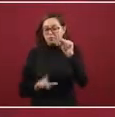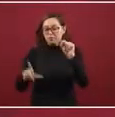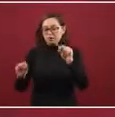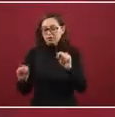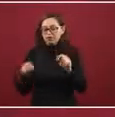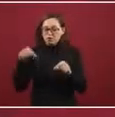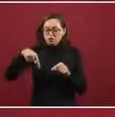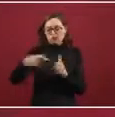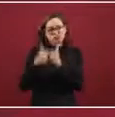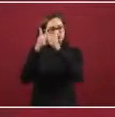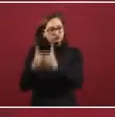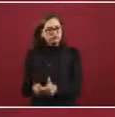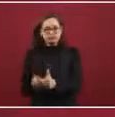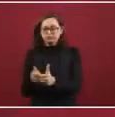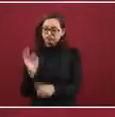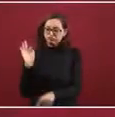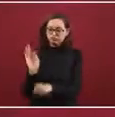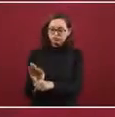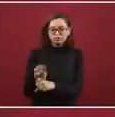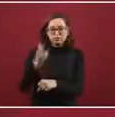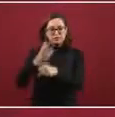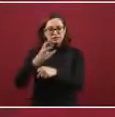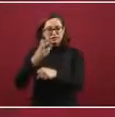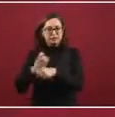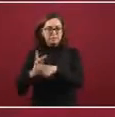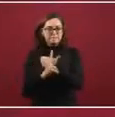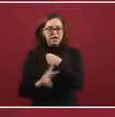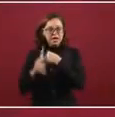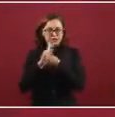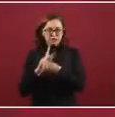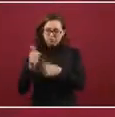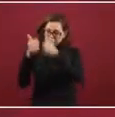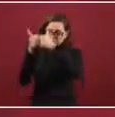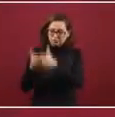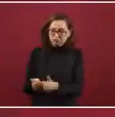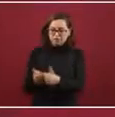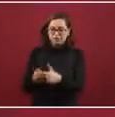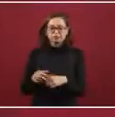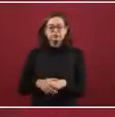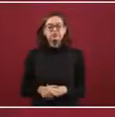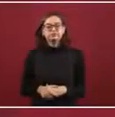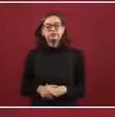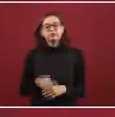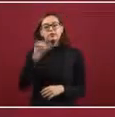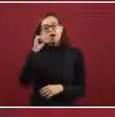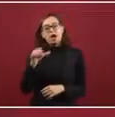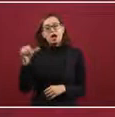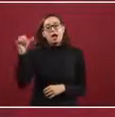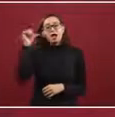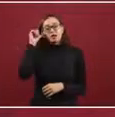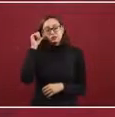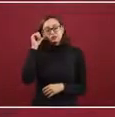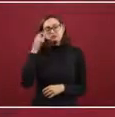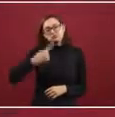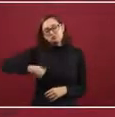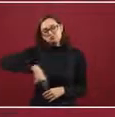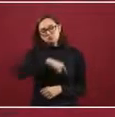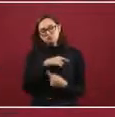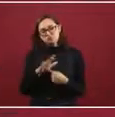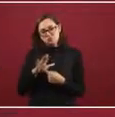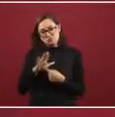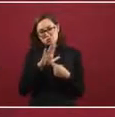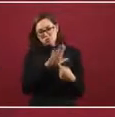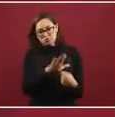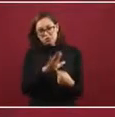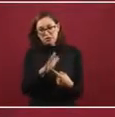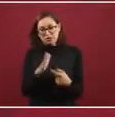Unidos. Entonces, en la reunión de ayer hicimos ver que las decisiones que México ha tomado, de acuerdo a